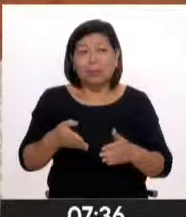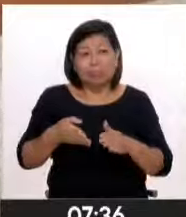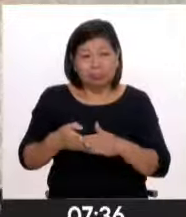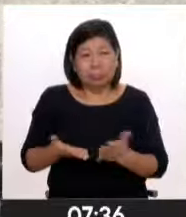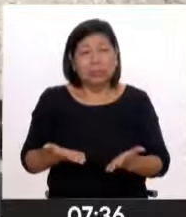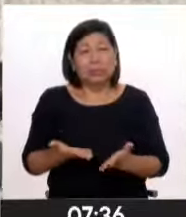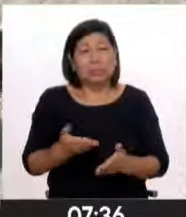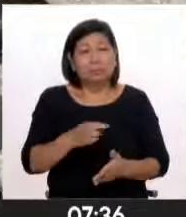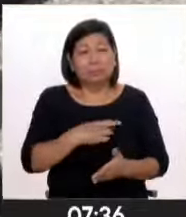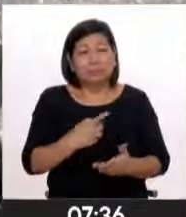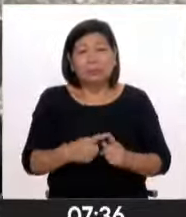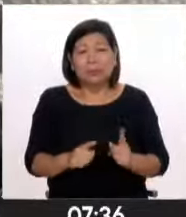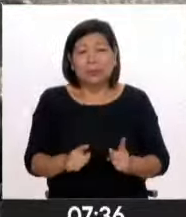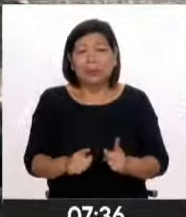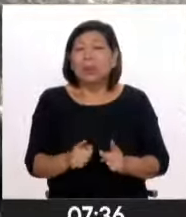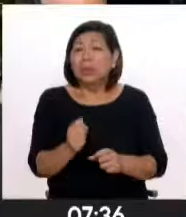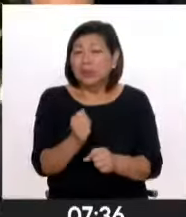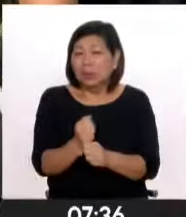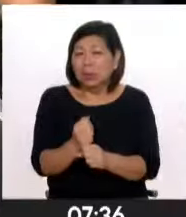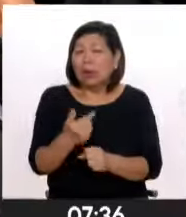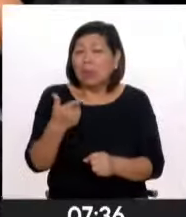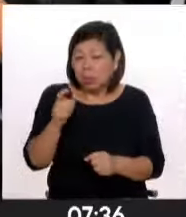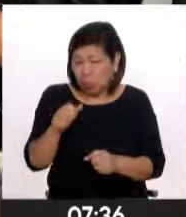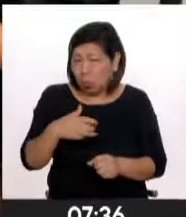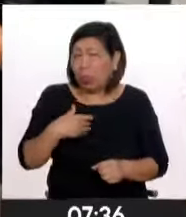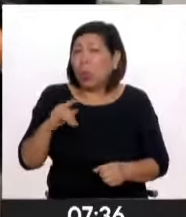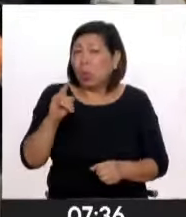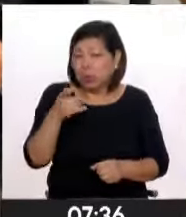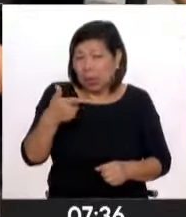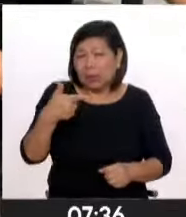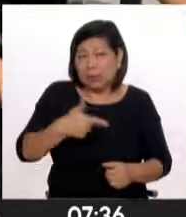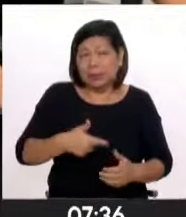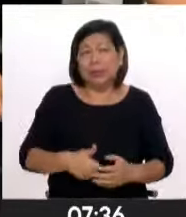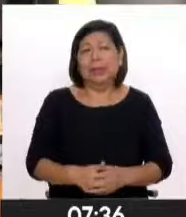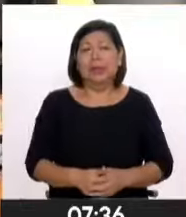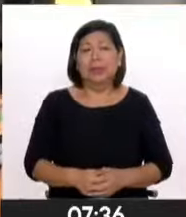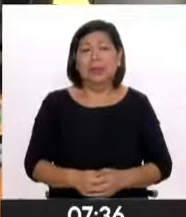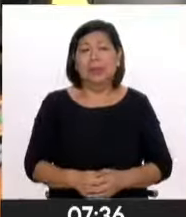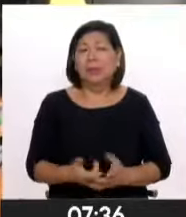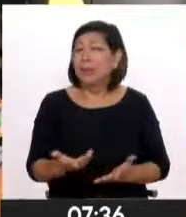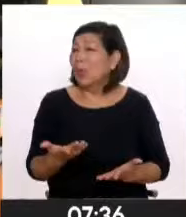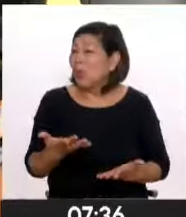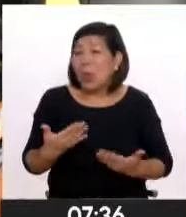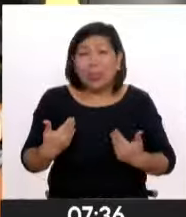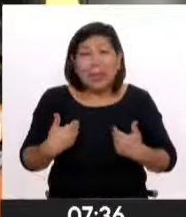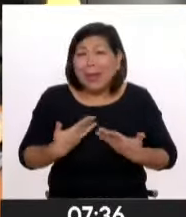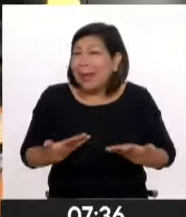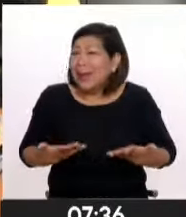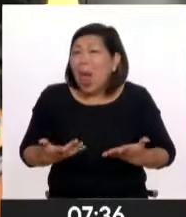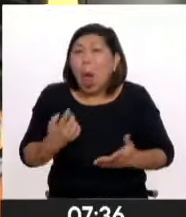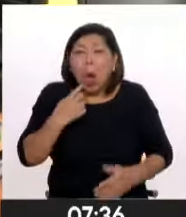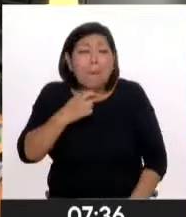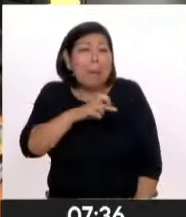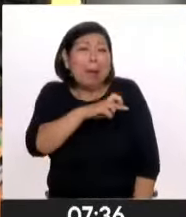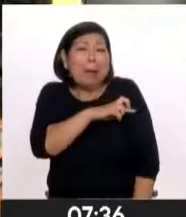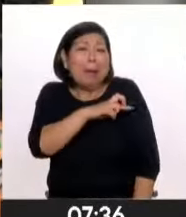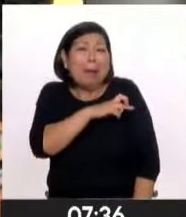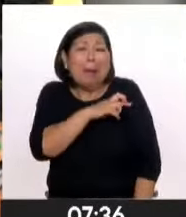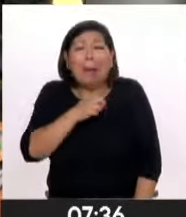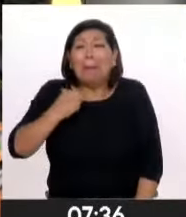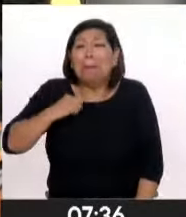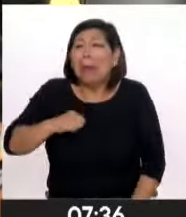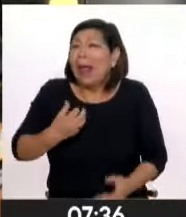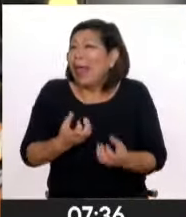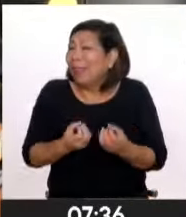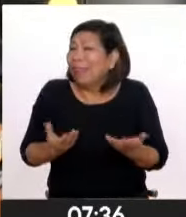incorporar al serenazgo el empleo de armas no letales. Ellos están indefensos, ellos están disminuidos respecto al delincuente,